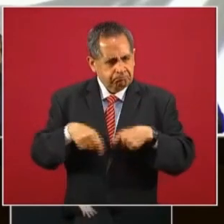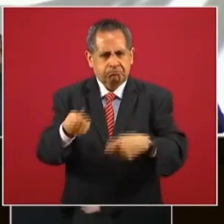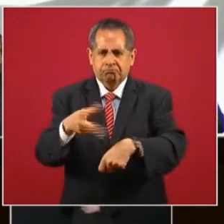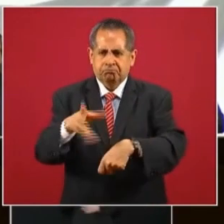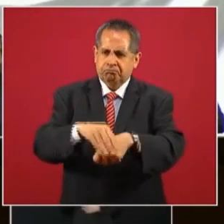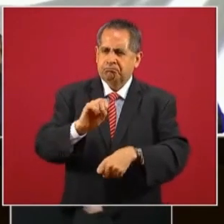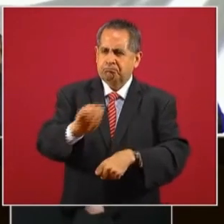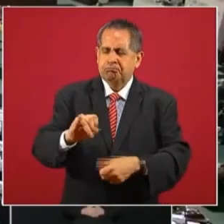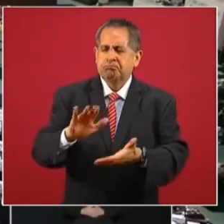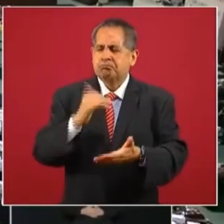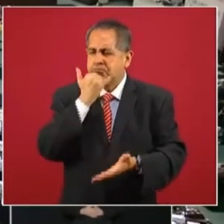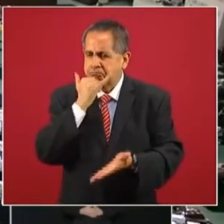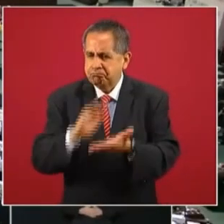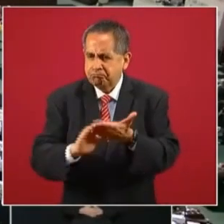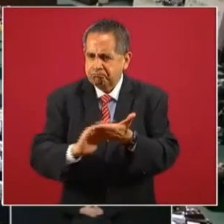indulgencia.